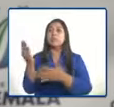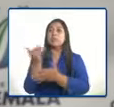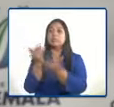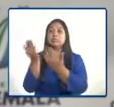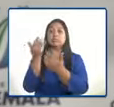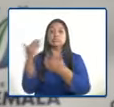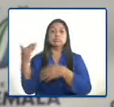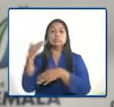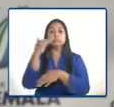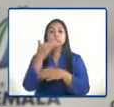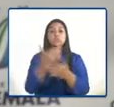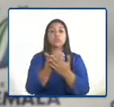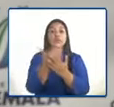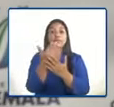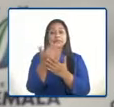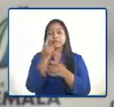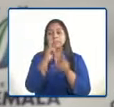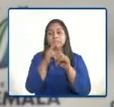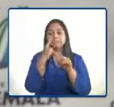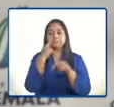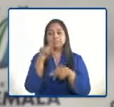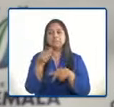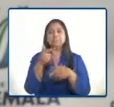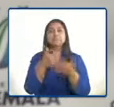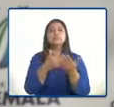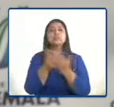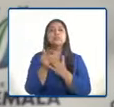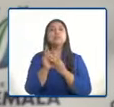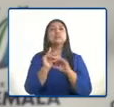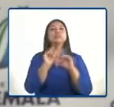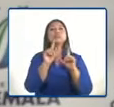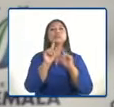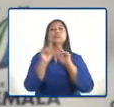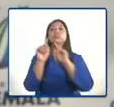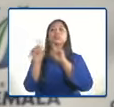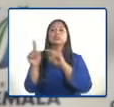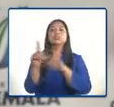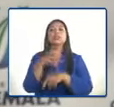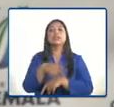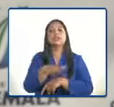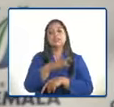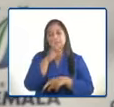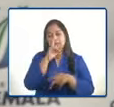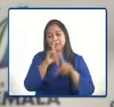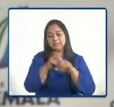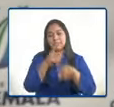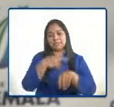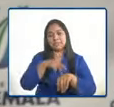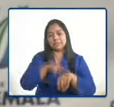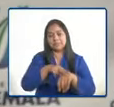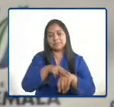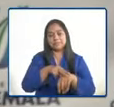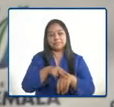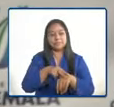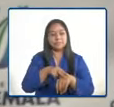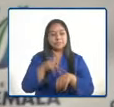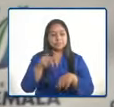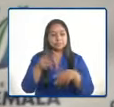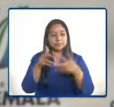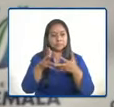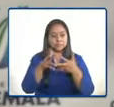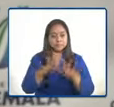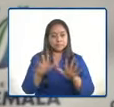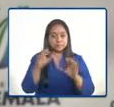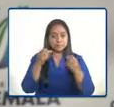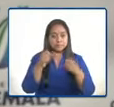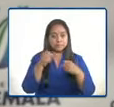Guatemala, así como establecer nuevas rutas a nivel nacional. Y esto se ha hecho con